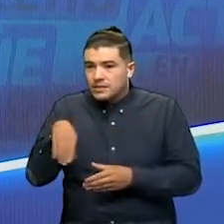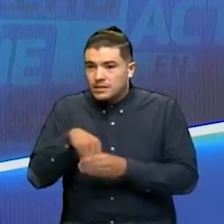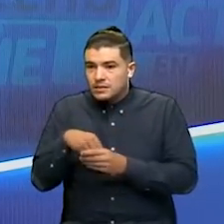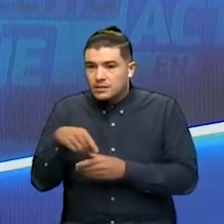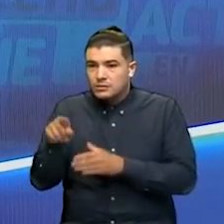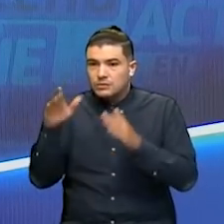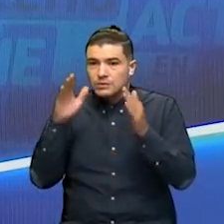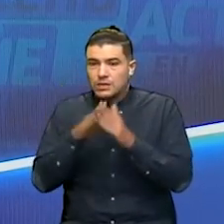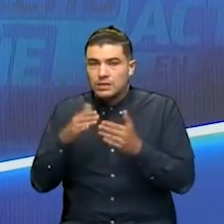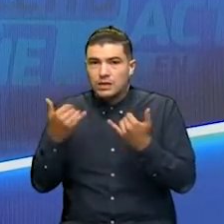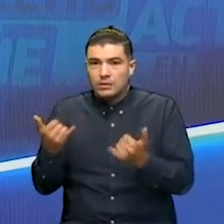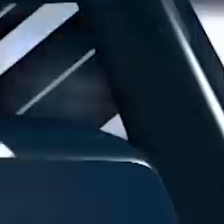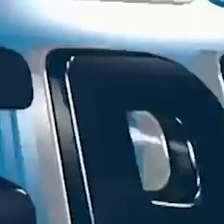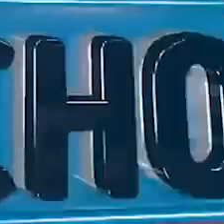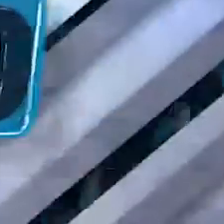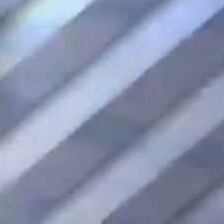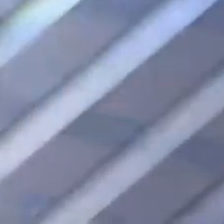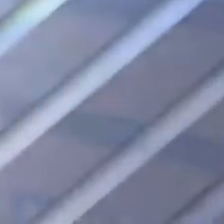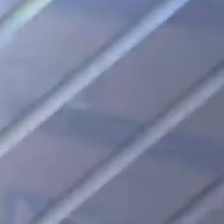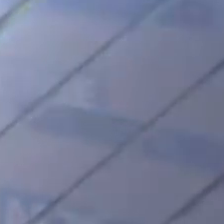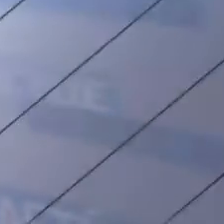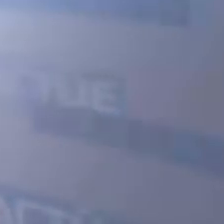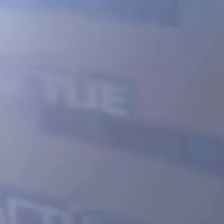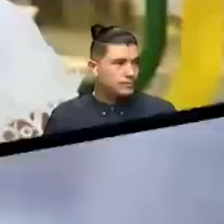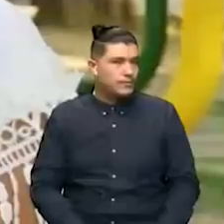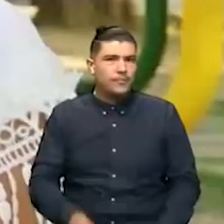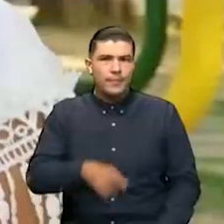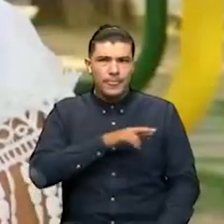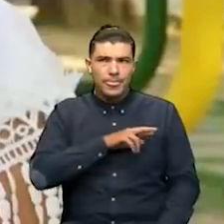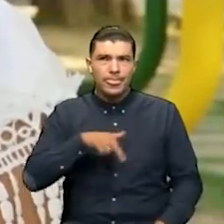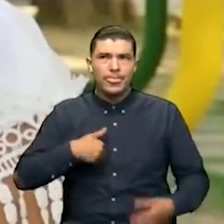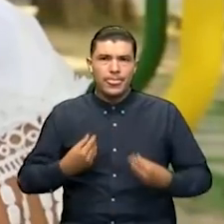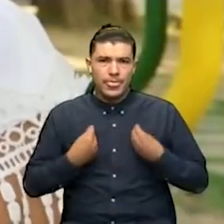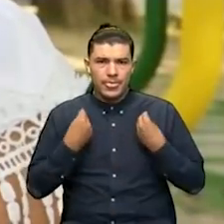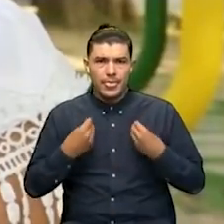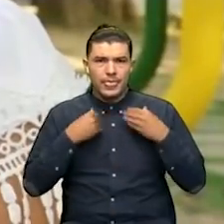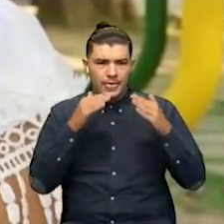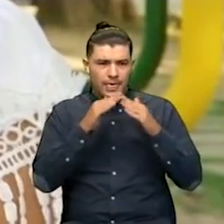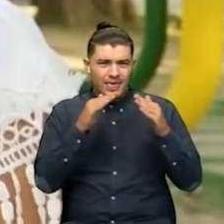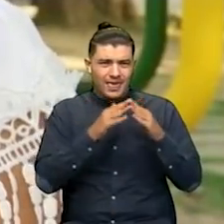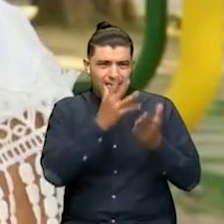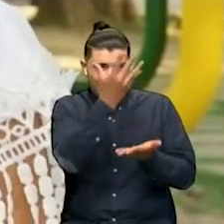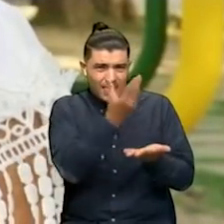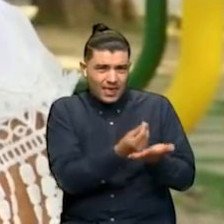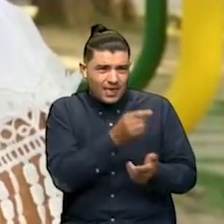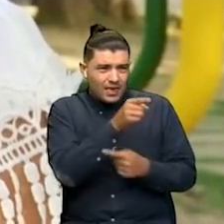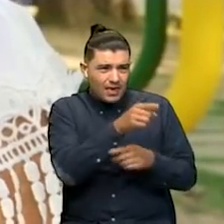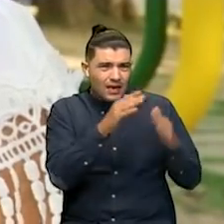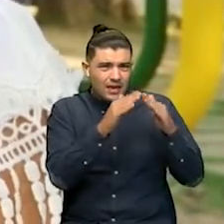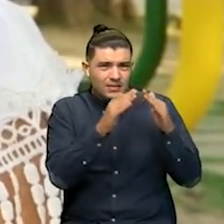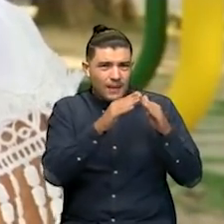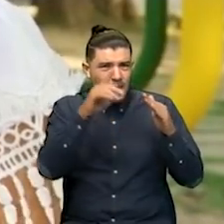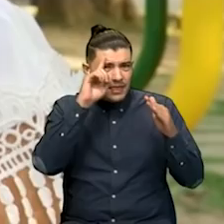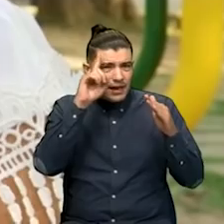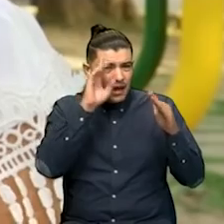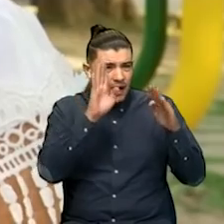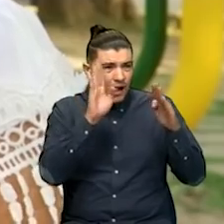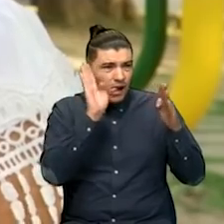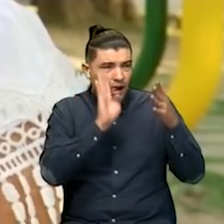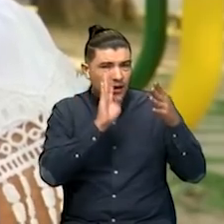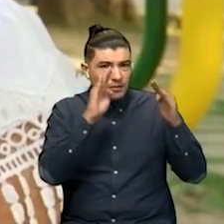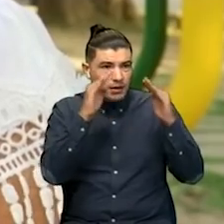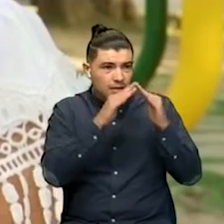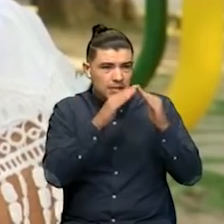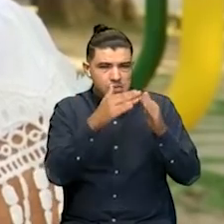que están reclamando. Nosotros vivimos en un asentamiento, es una invasión. Entonces